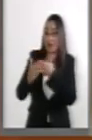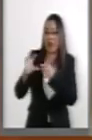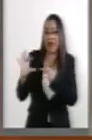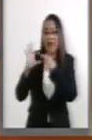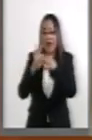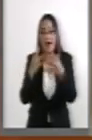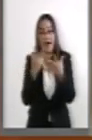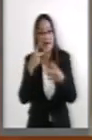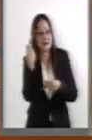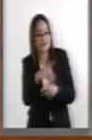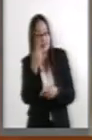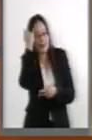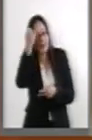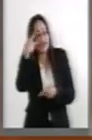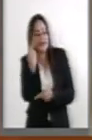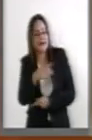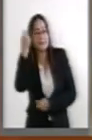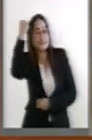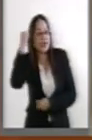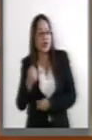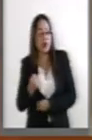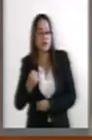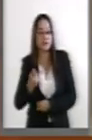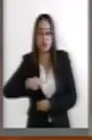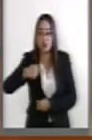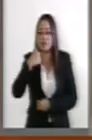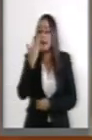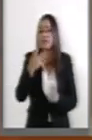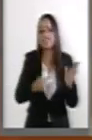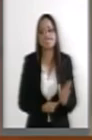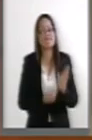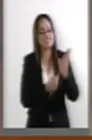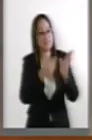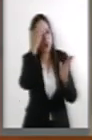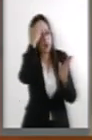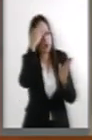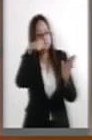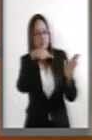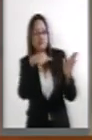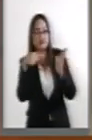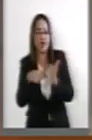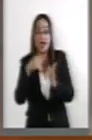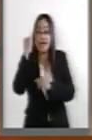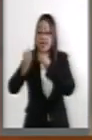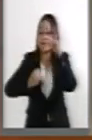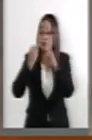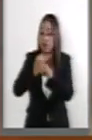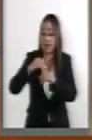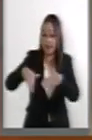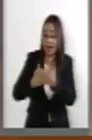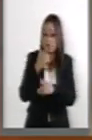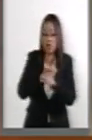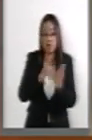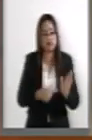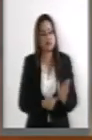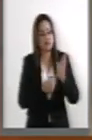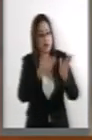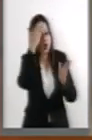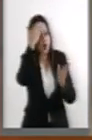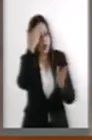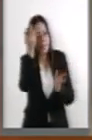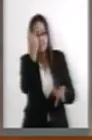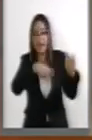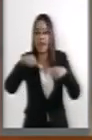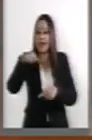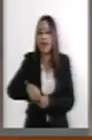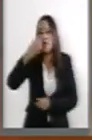estado de Sinaloa y que queremos que se conozca en los programas internacionales, nacionales, y que también vengan a